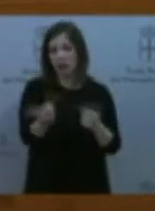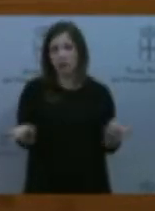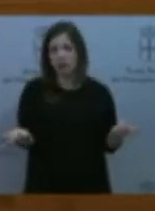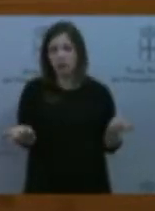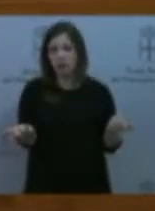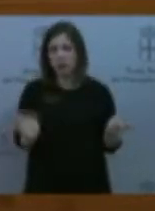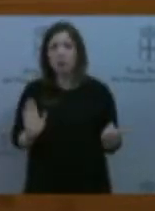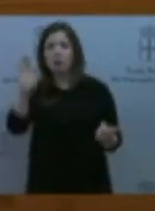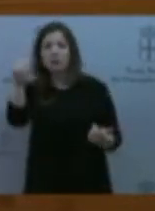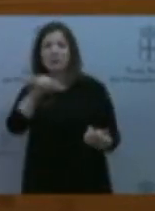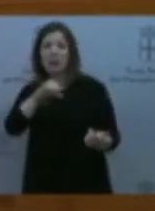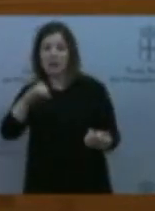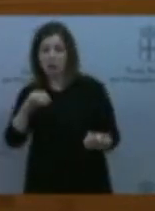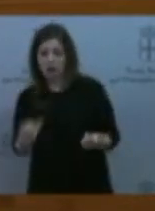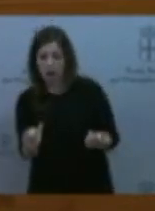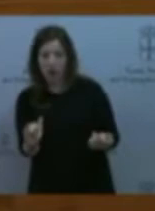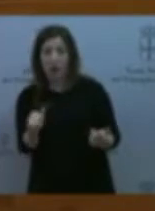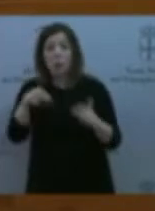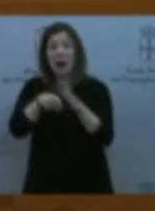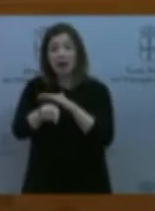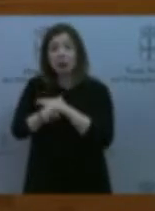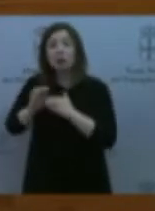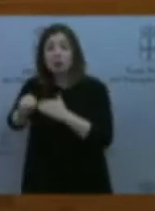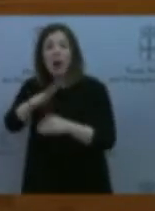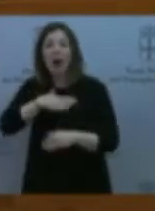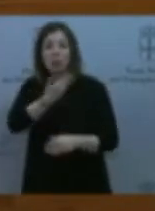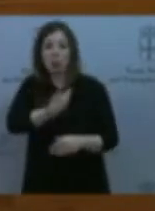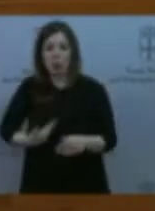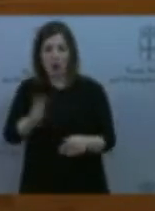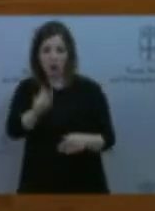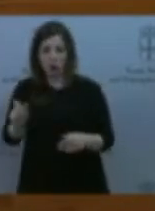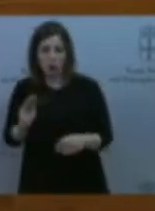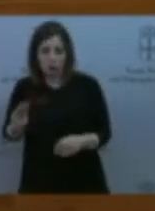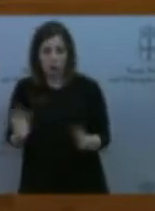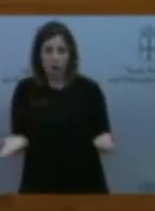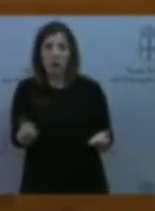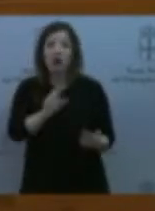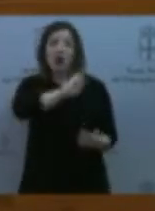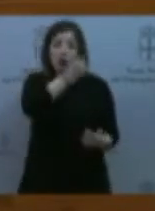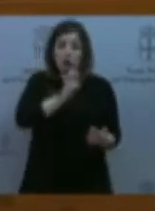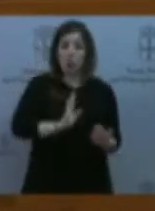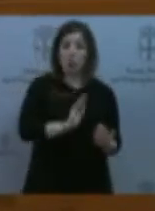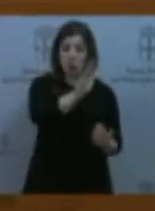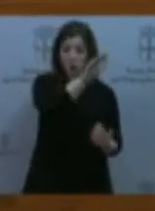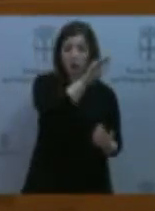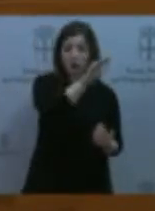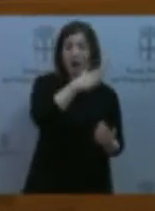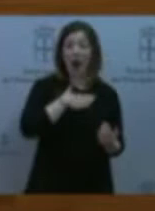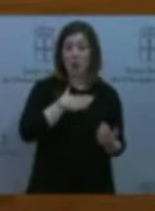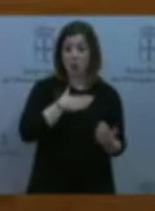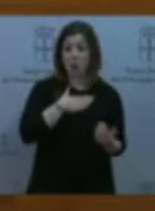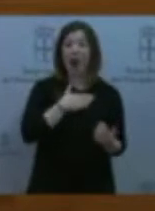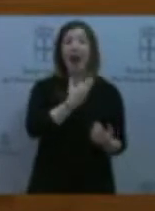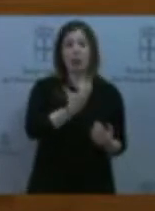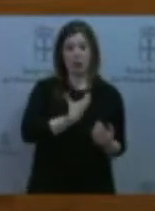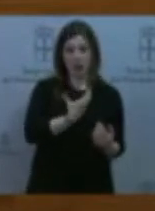gestión corresponde a sus dueños. Y hay montes que son de los ayuntamientos y de las parroquias rurales. Y como a veces